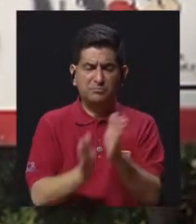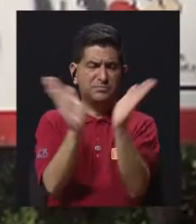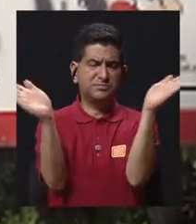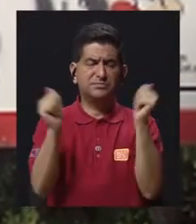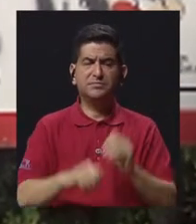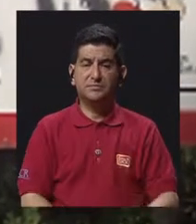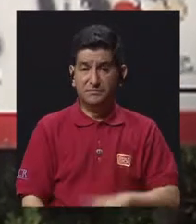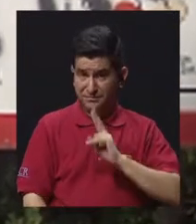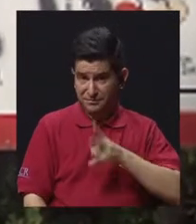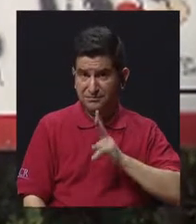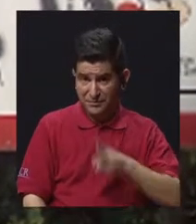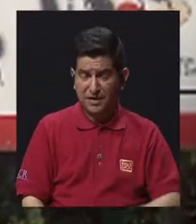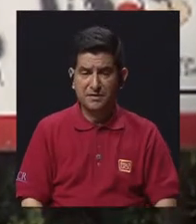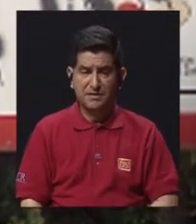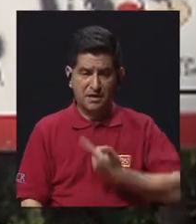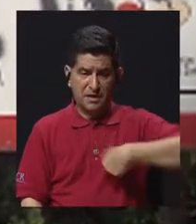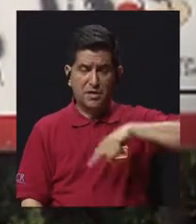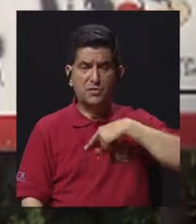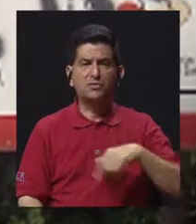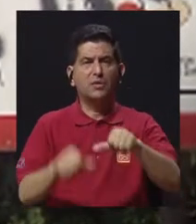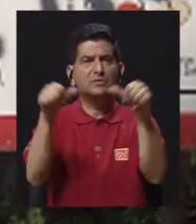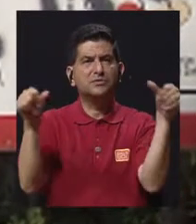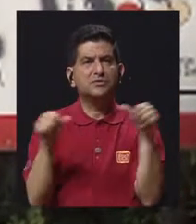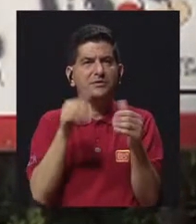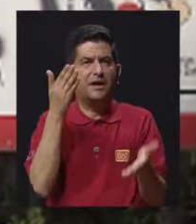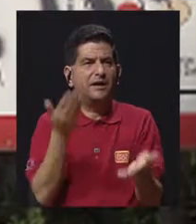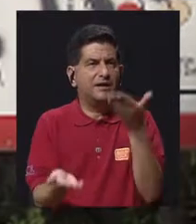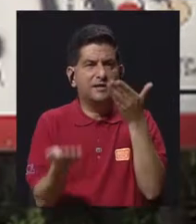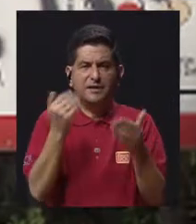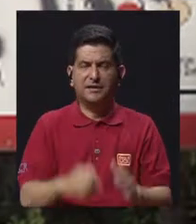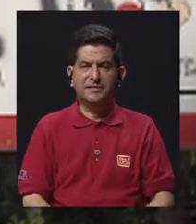generalmente, ¿verdad?, que somos como el sector más,